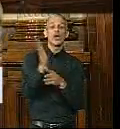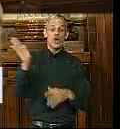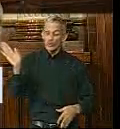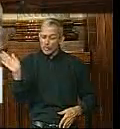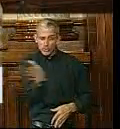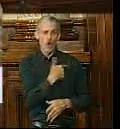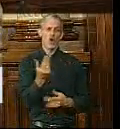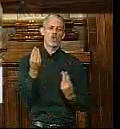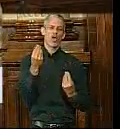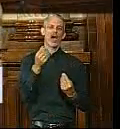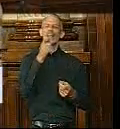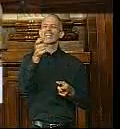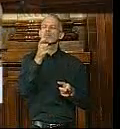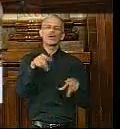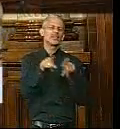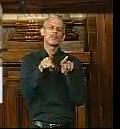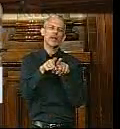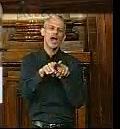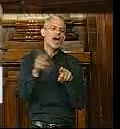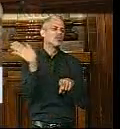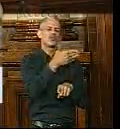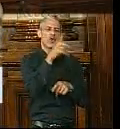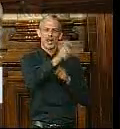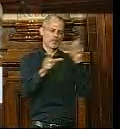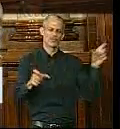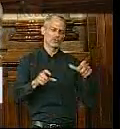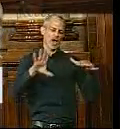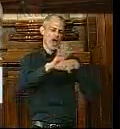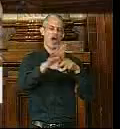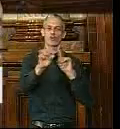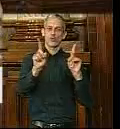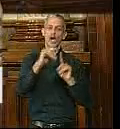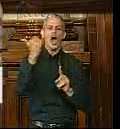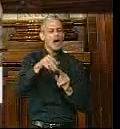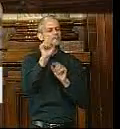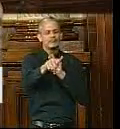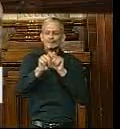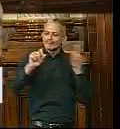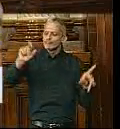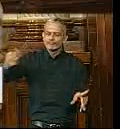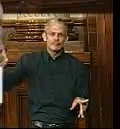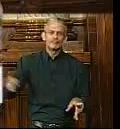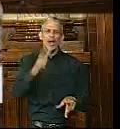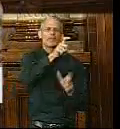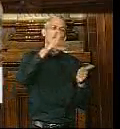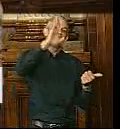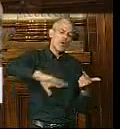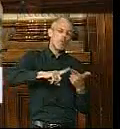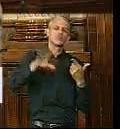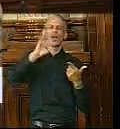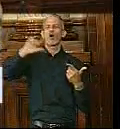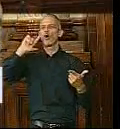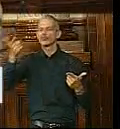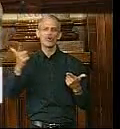las respuestas sirven para todas las personas. Exacto. Y que hay particularidades en las personas sordas, en las personas hipoacúsicas, que